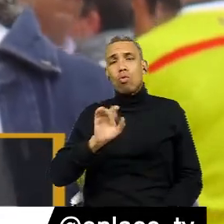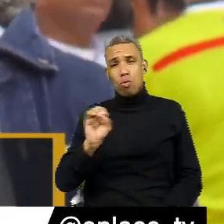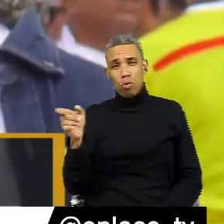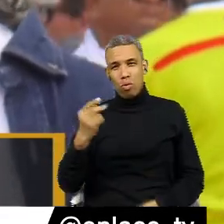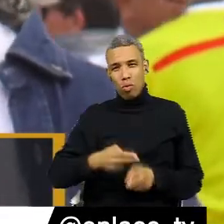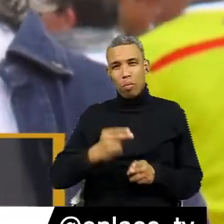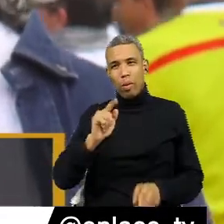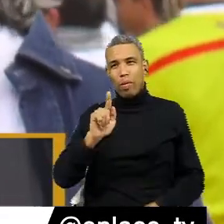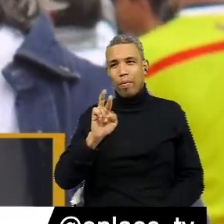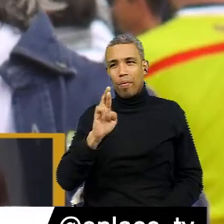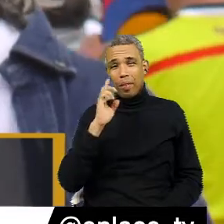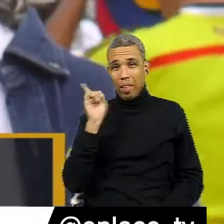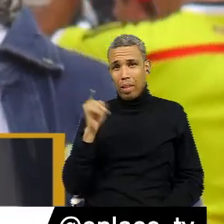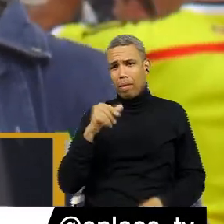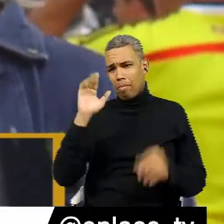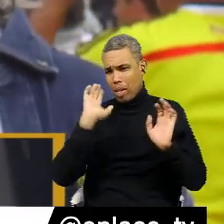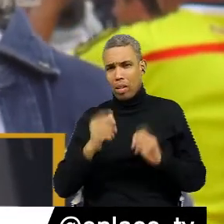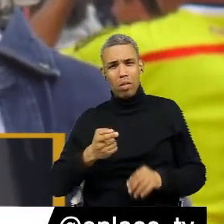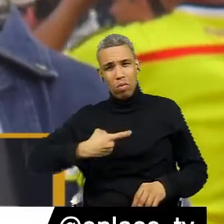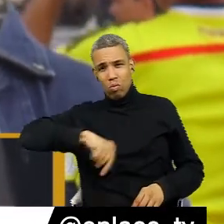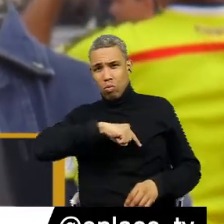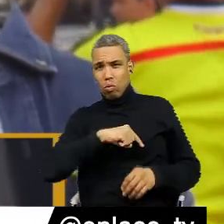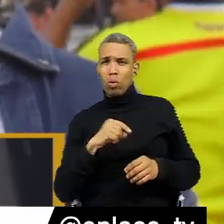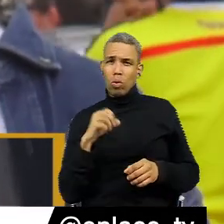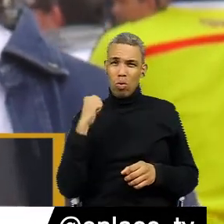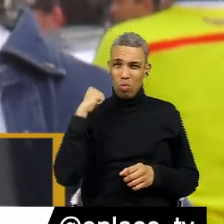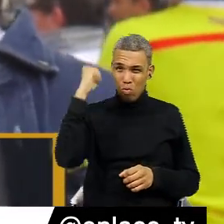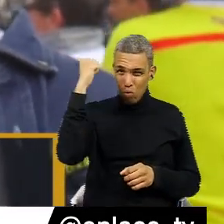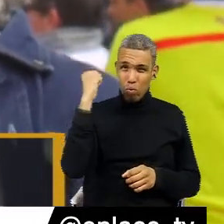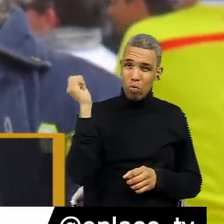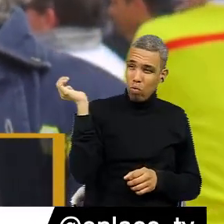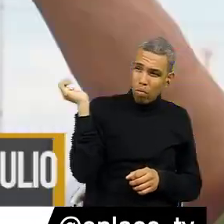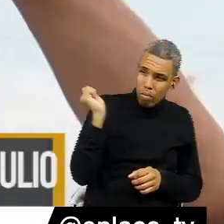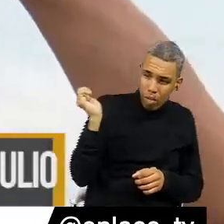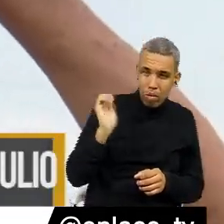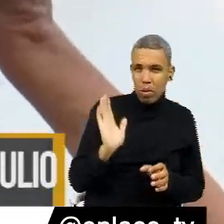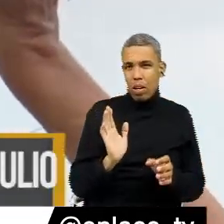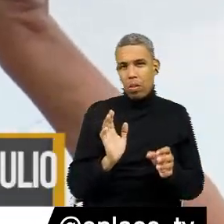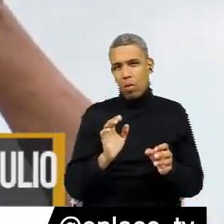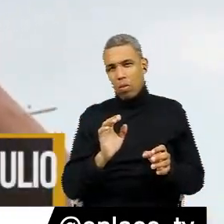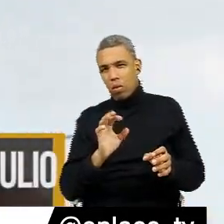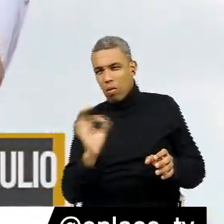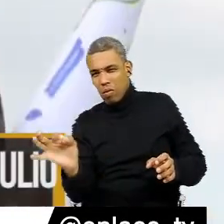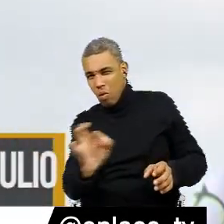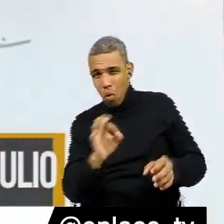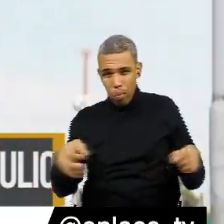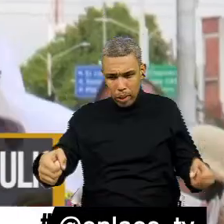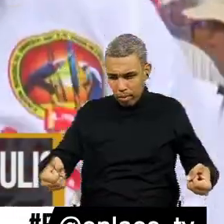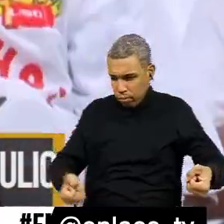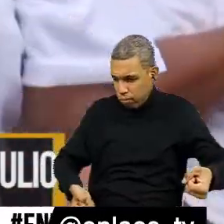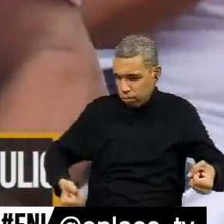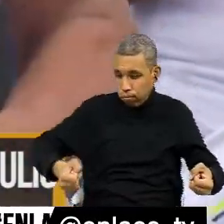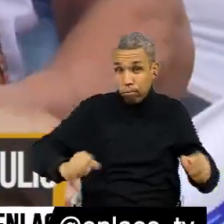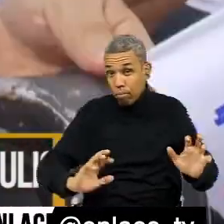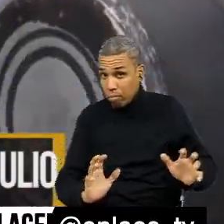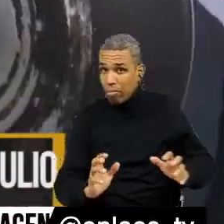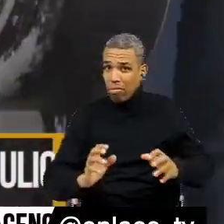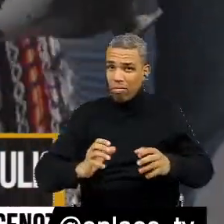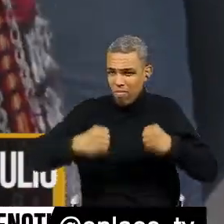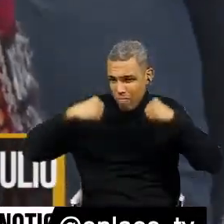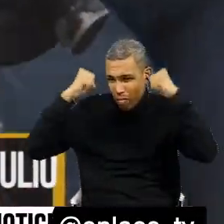pensionados, los camioneros, estamos haciendo lo que nos corresponde hacer, poco a poco construir democracia, construir país. Pues el